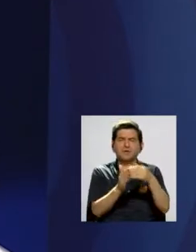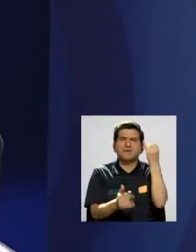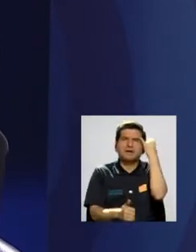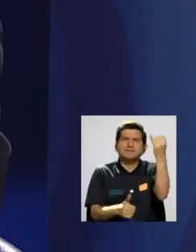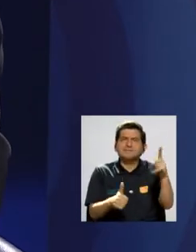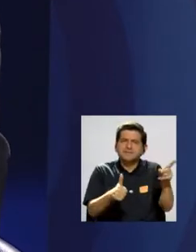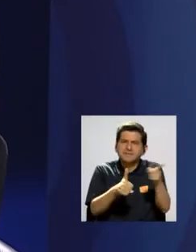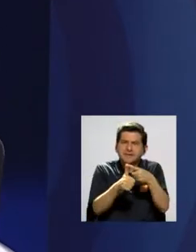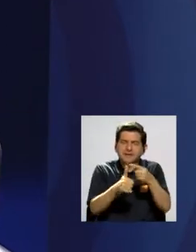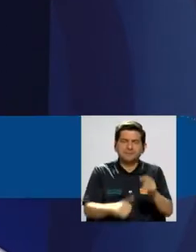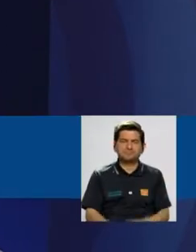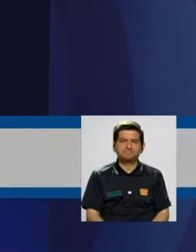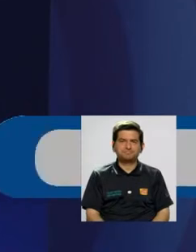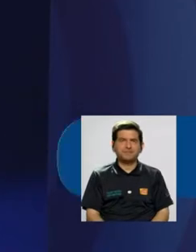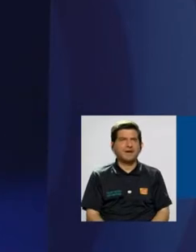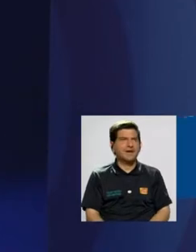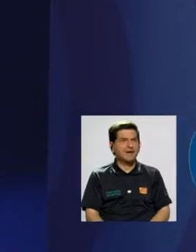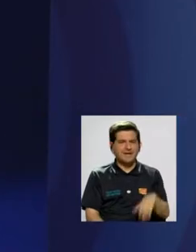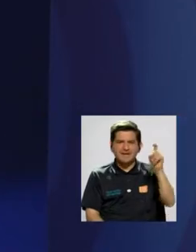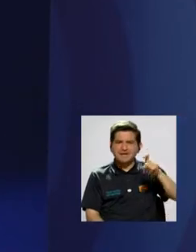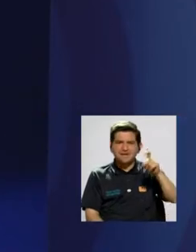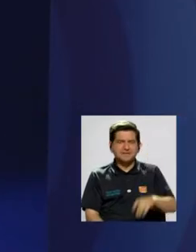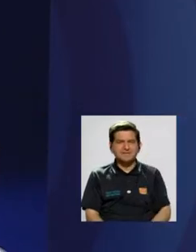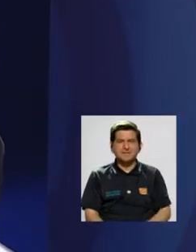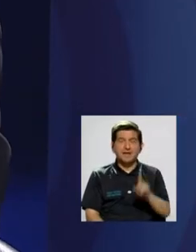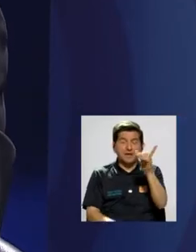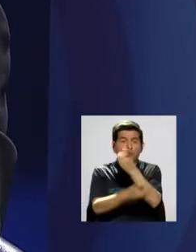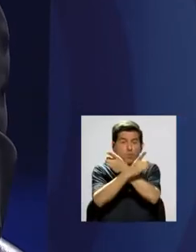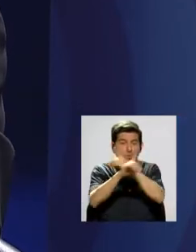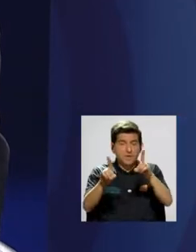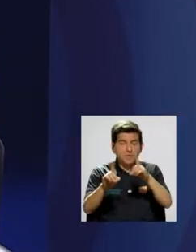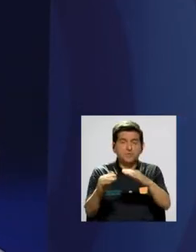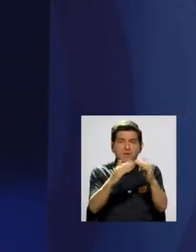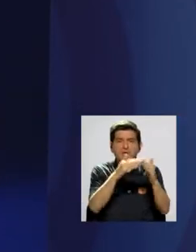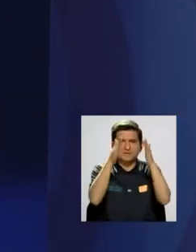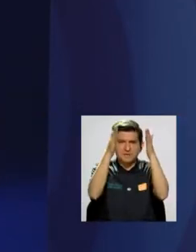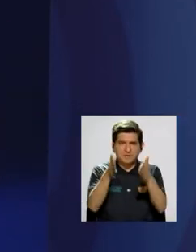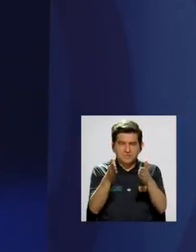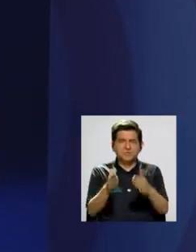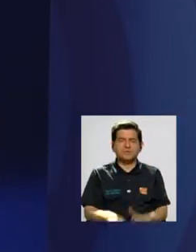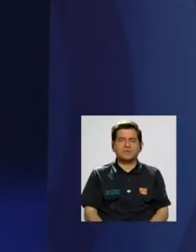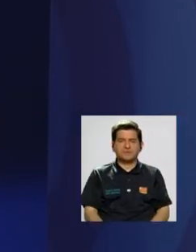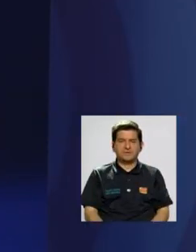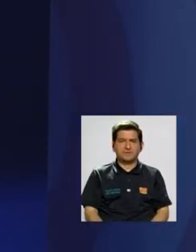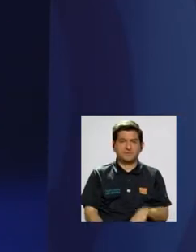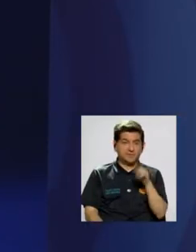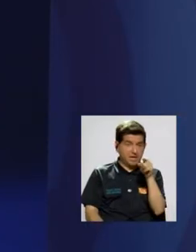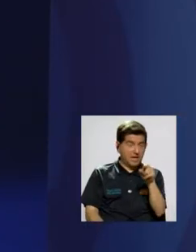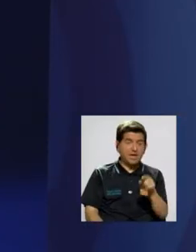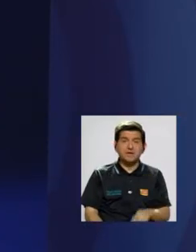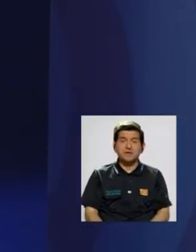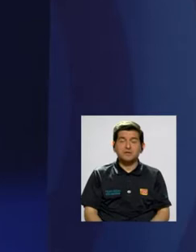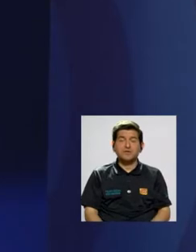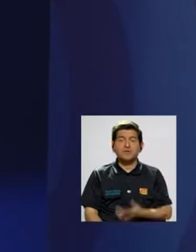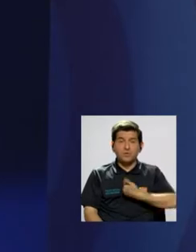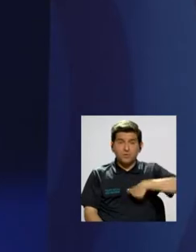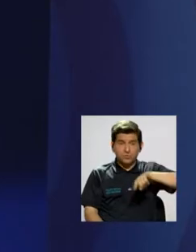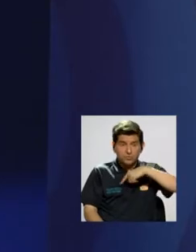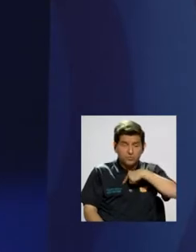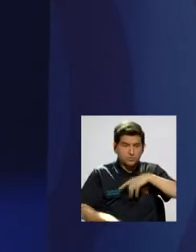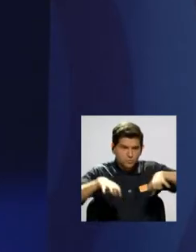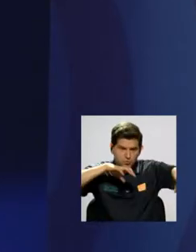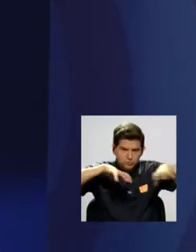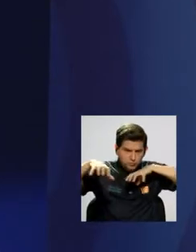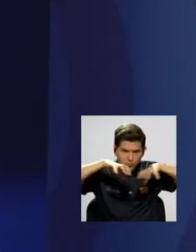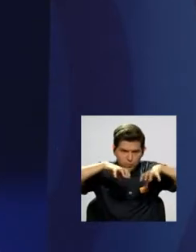¿verdad? Nosotros tenemos que trascender a una democracia de ciudadanos. Y esos ciudadanos nos ocupa y nos organiza y nos